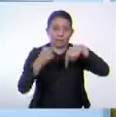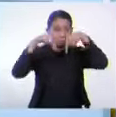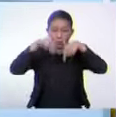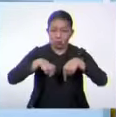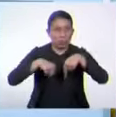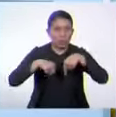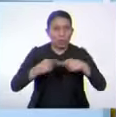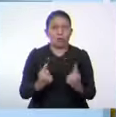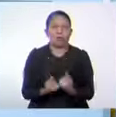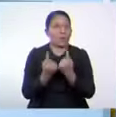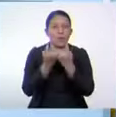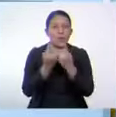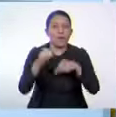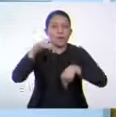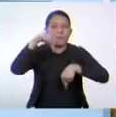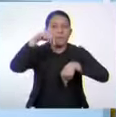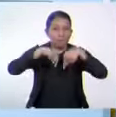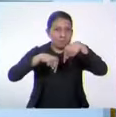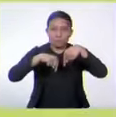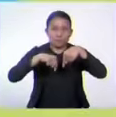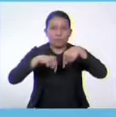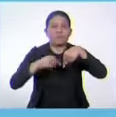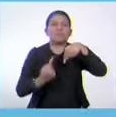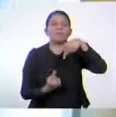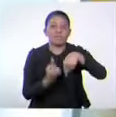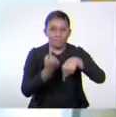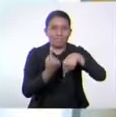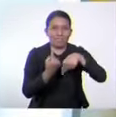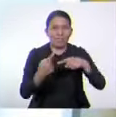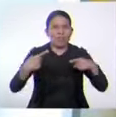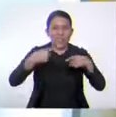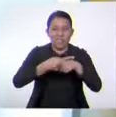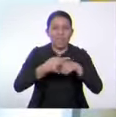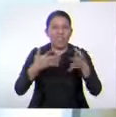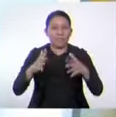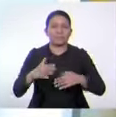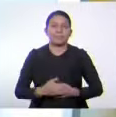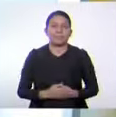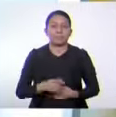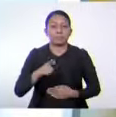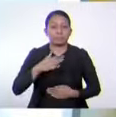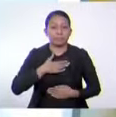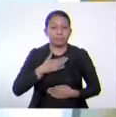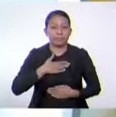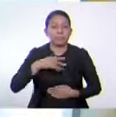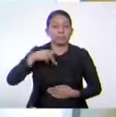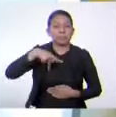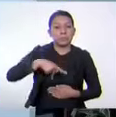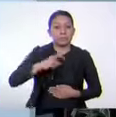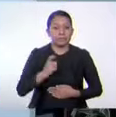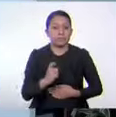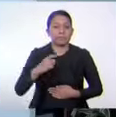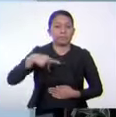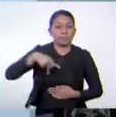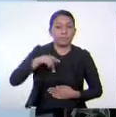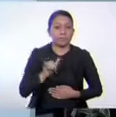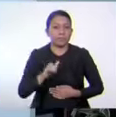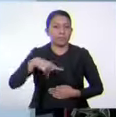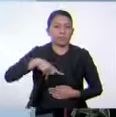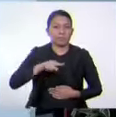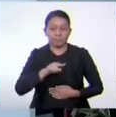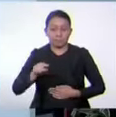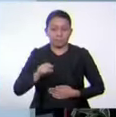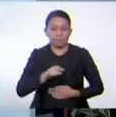Y nuestro orbital P, acordémonos que él tiene su espacio en PX, en PY y en PZ, como